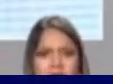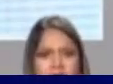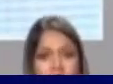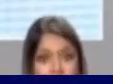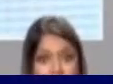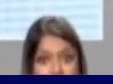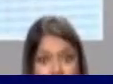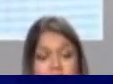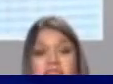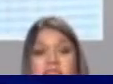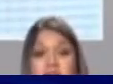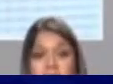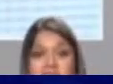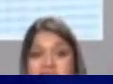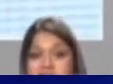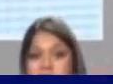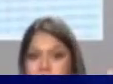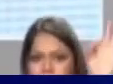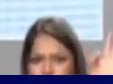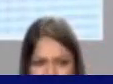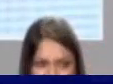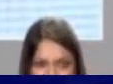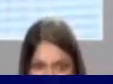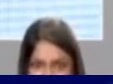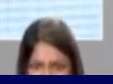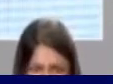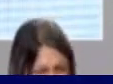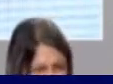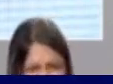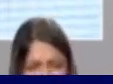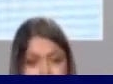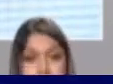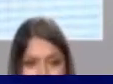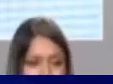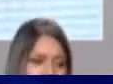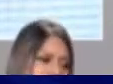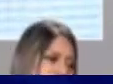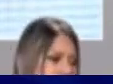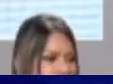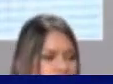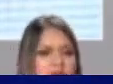totalmente aislado al 17% violento que es la población de nuestras cárceles.